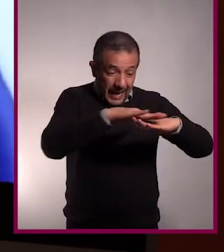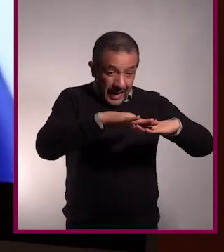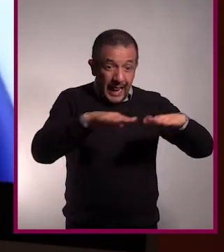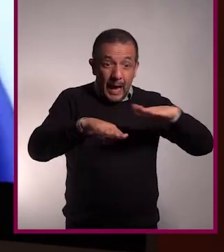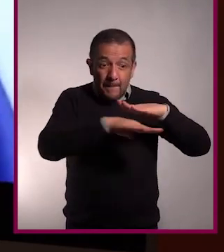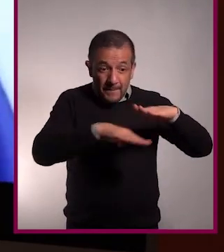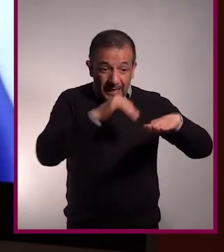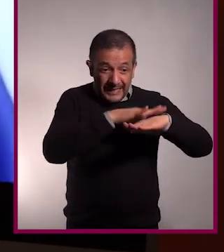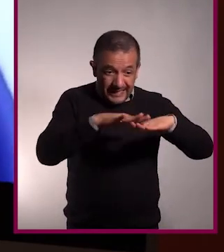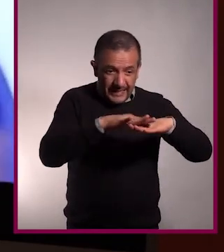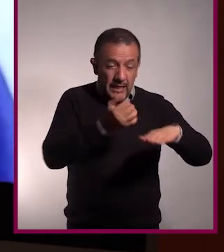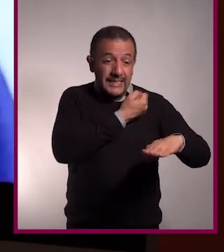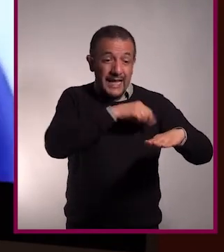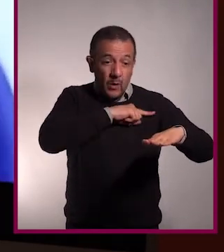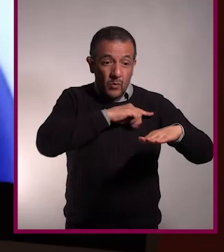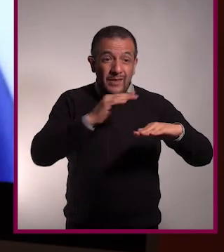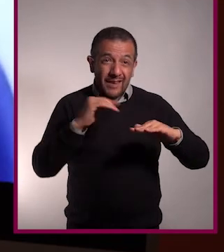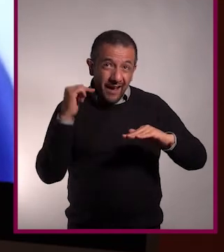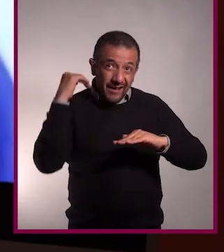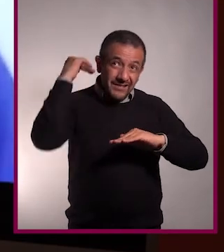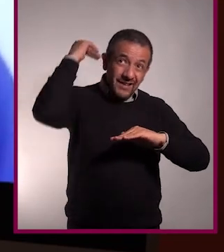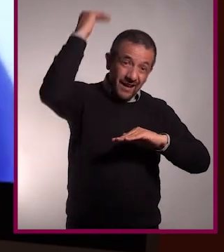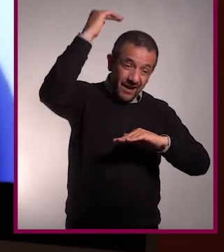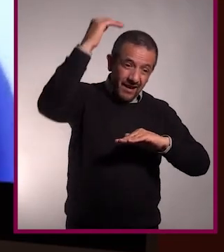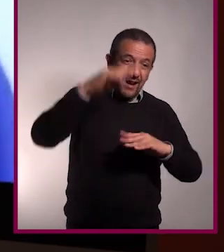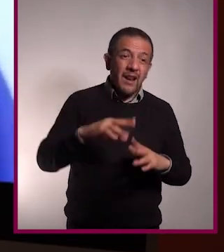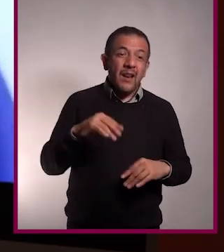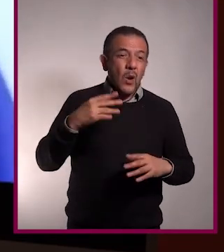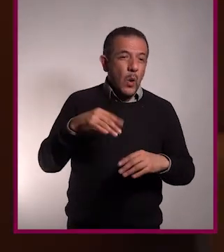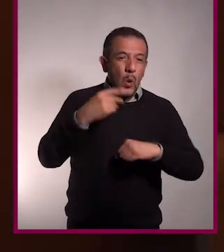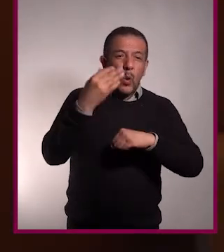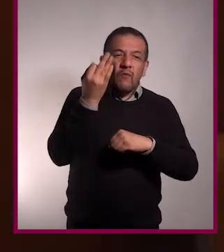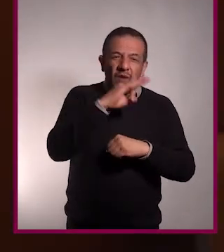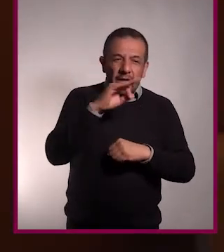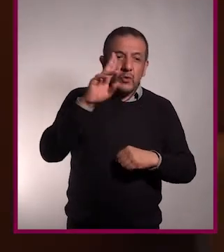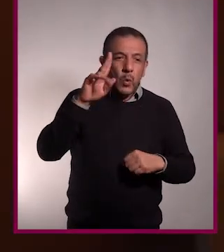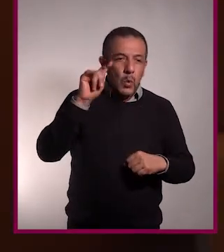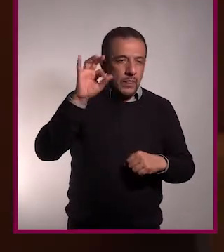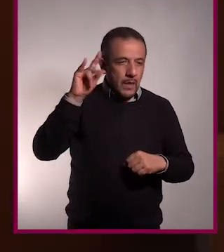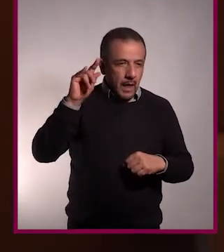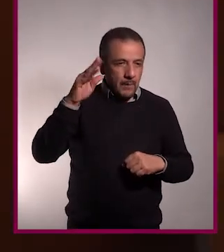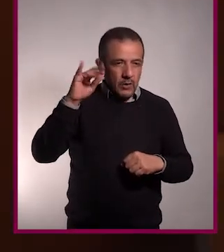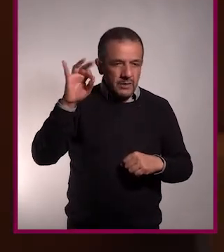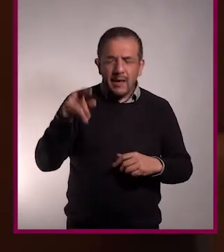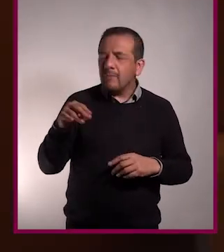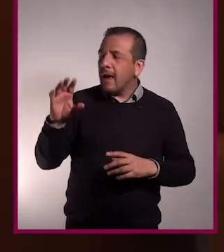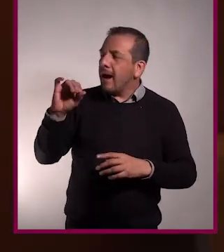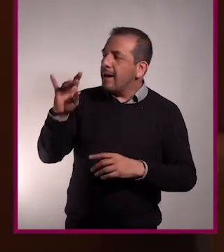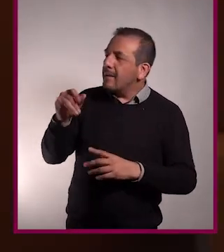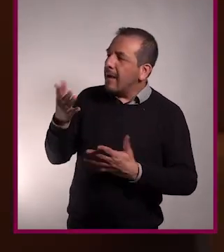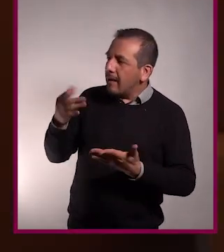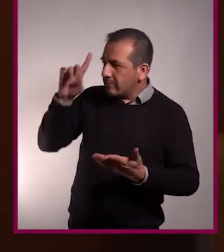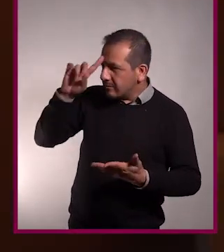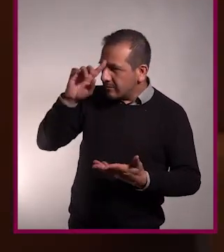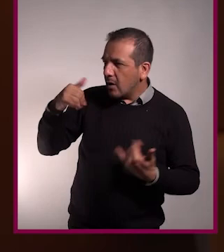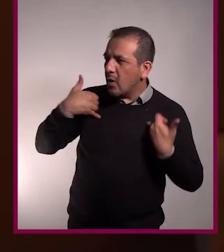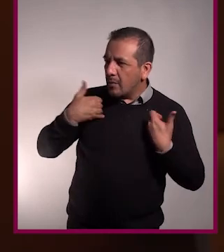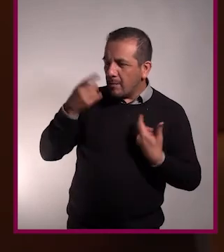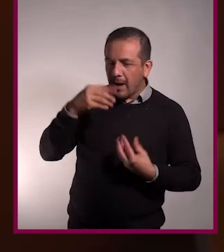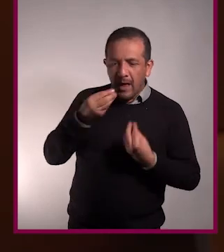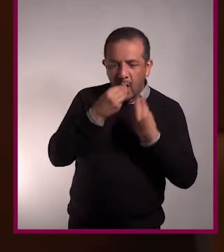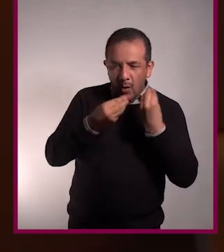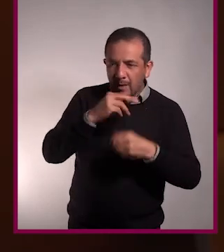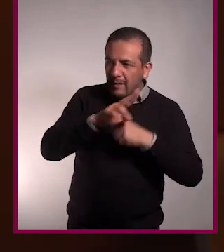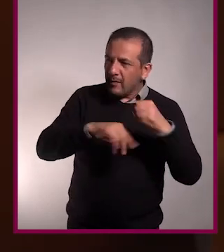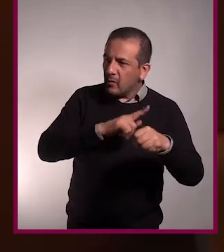abajo todo lo que es más saludable y hasta arriba dejarlo ultraprocesado. Carmen, por último, ¿qué le recomendarías a los jóvenes en relación con